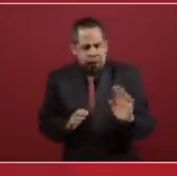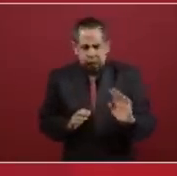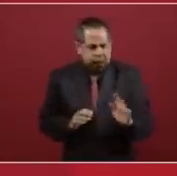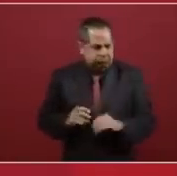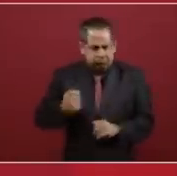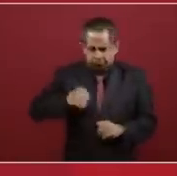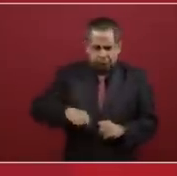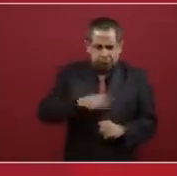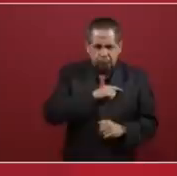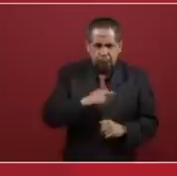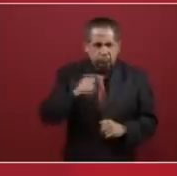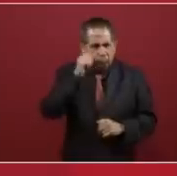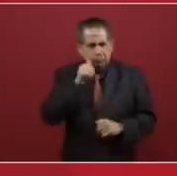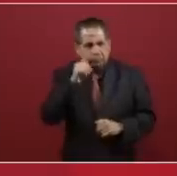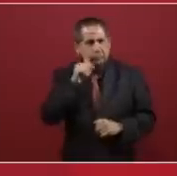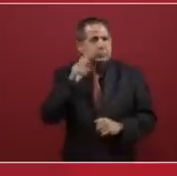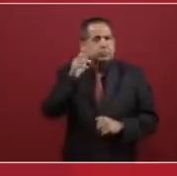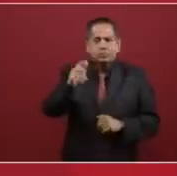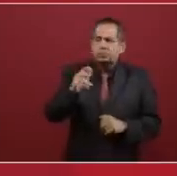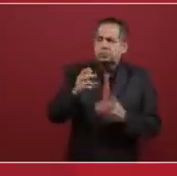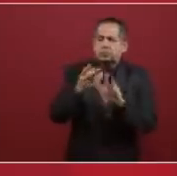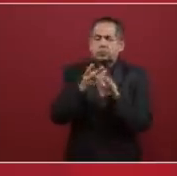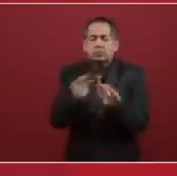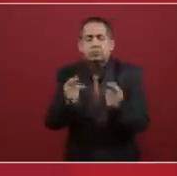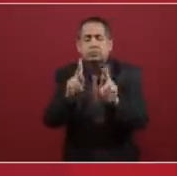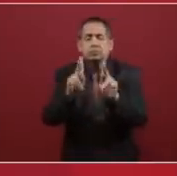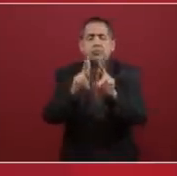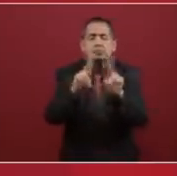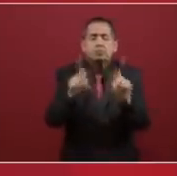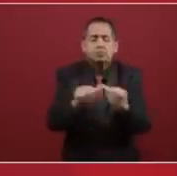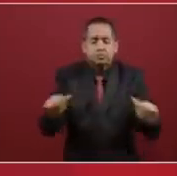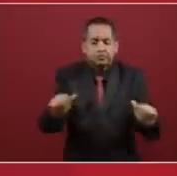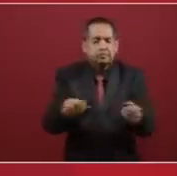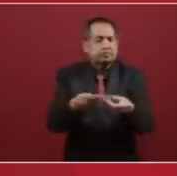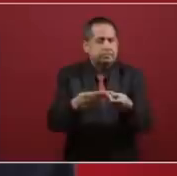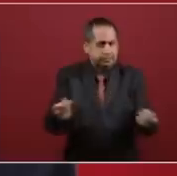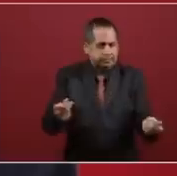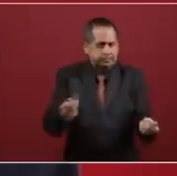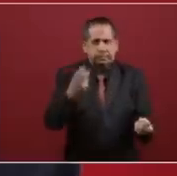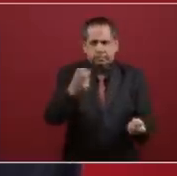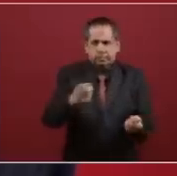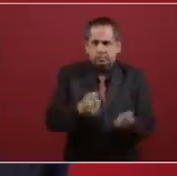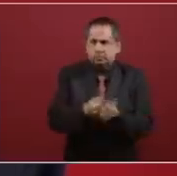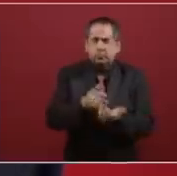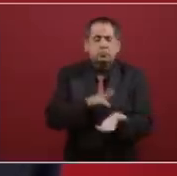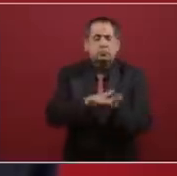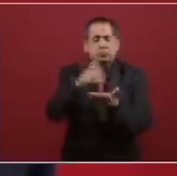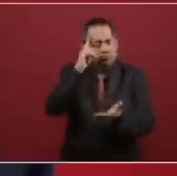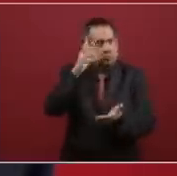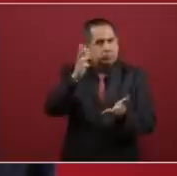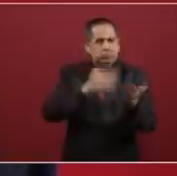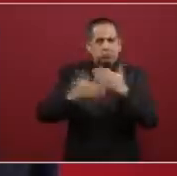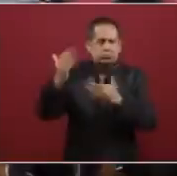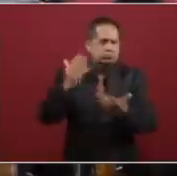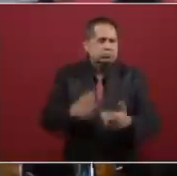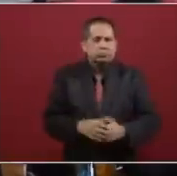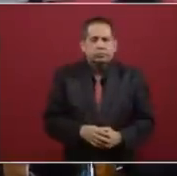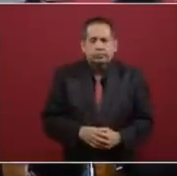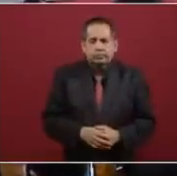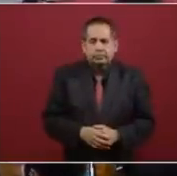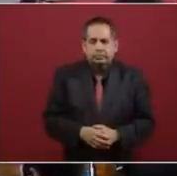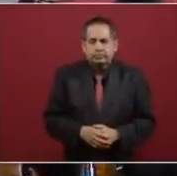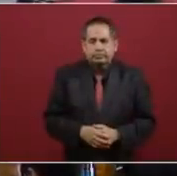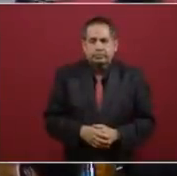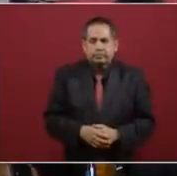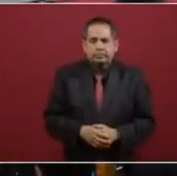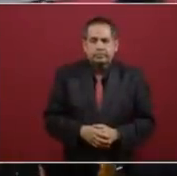estamos por la solución pacífica de las controversias y por la cooperación para el desarrollo.